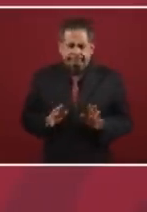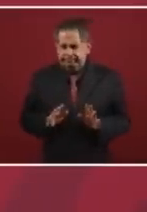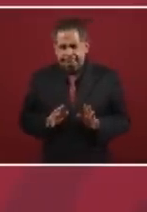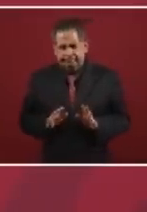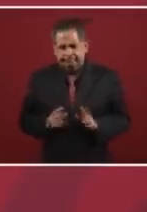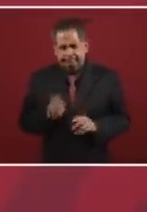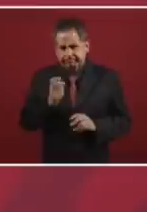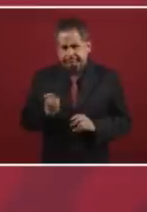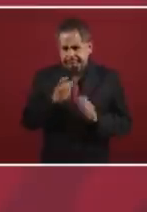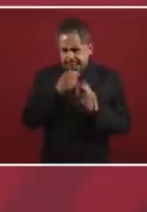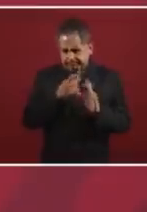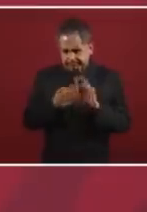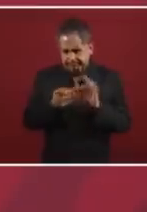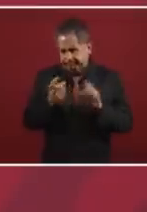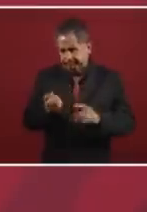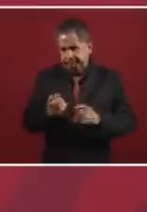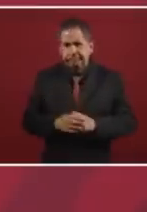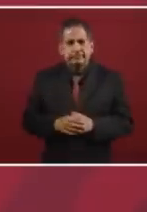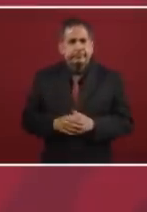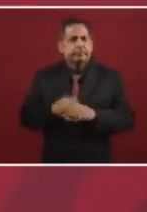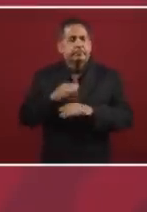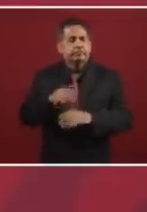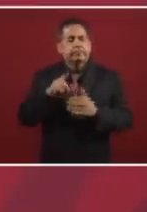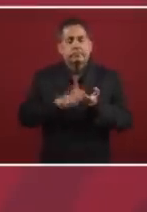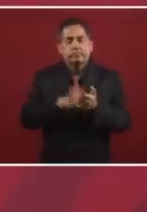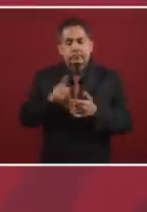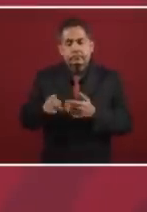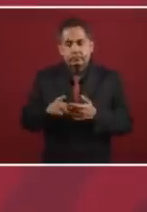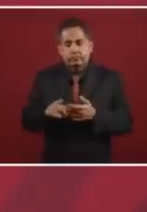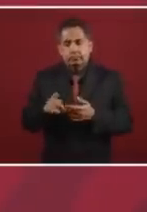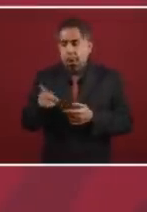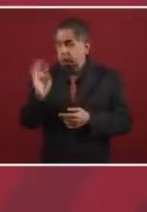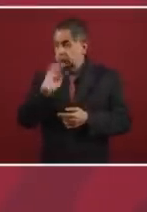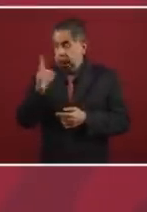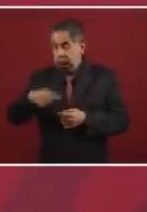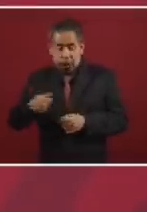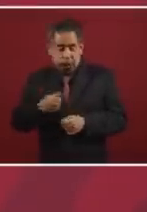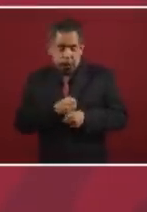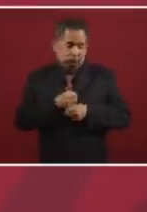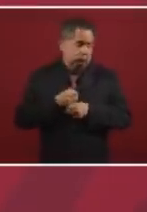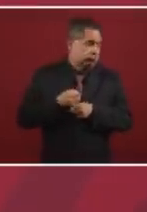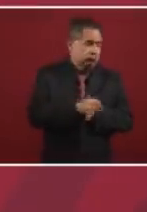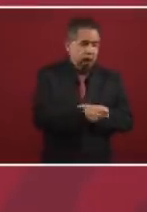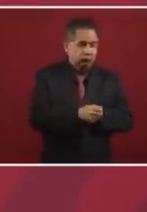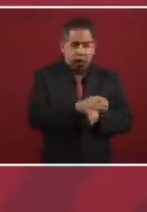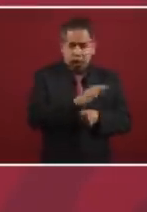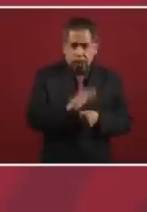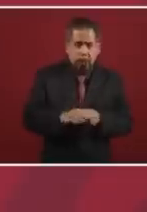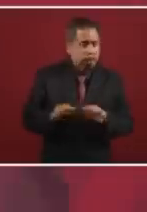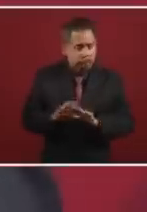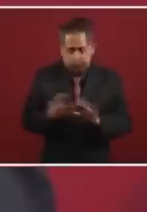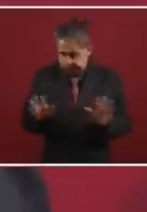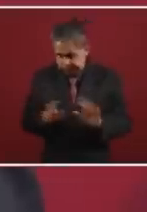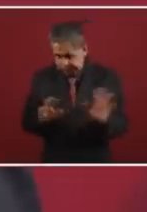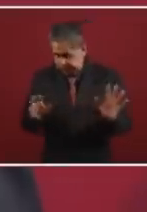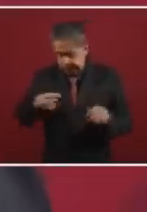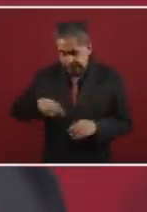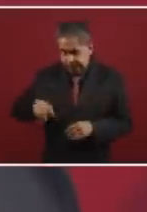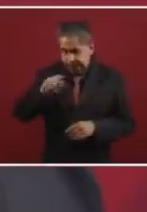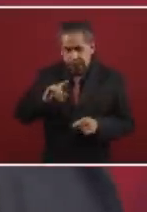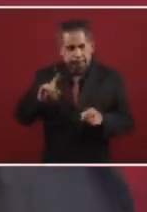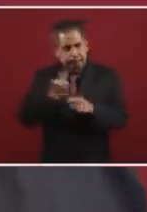precisamente sobre la letalidad dije que no vamos